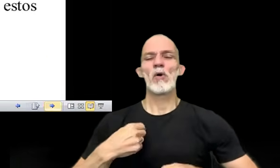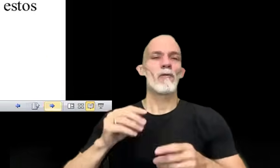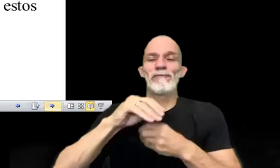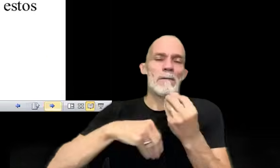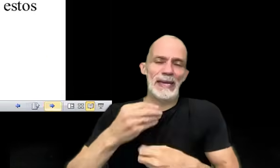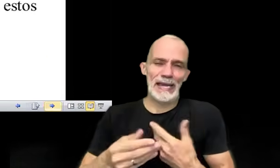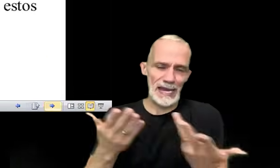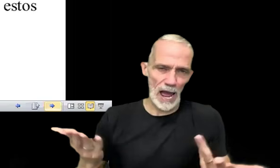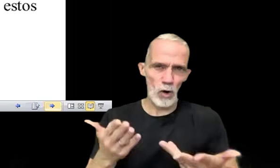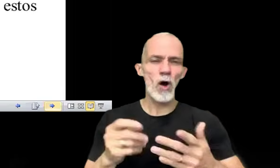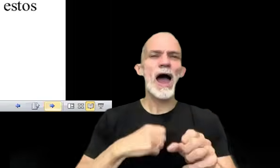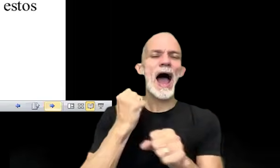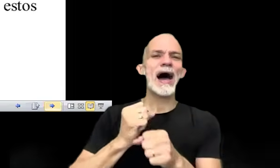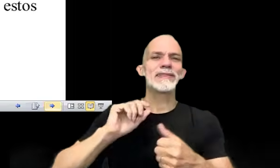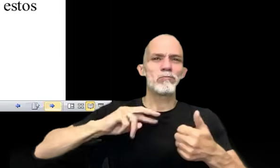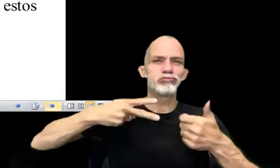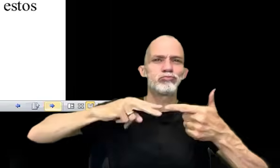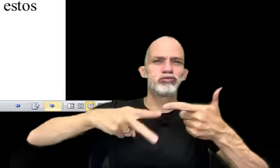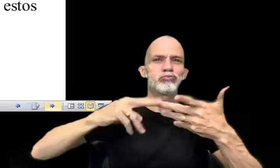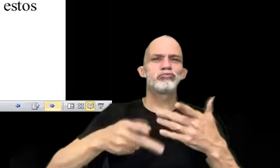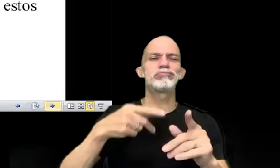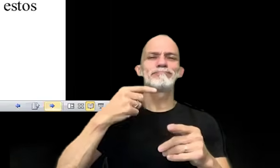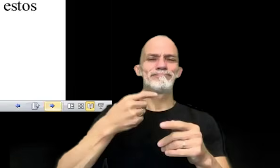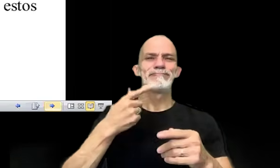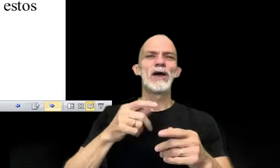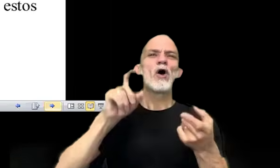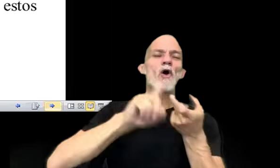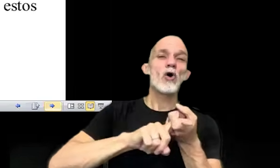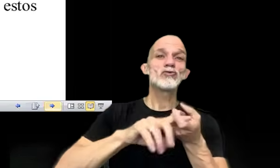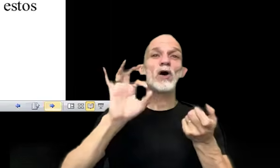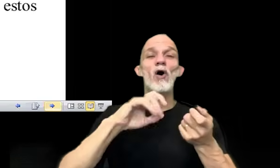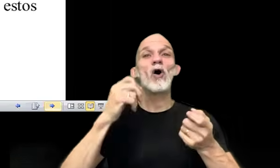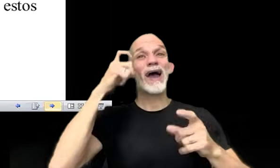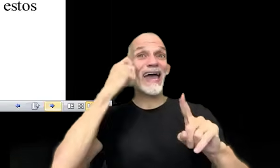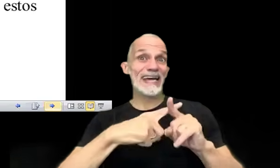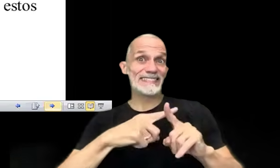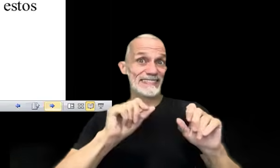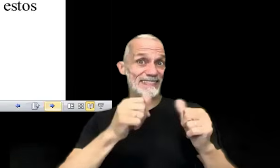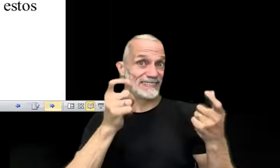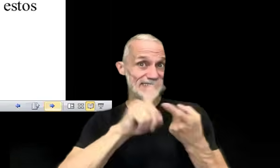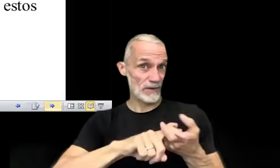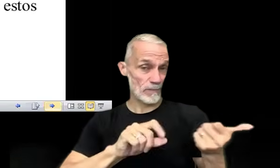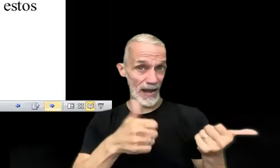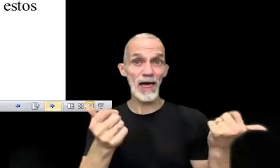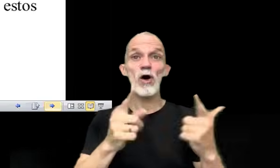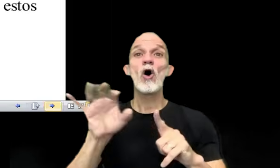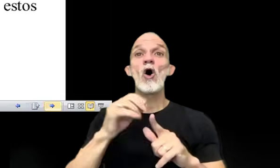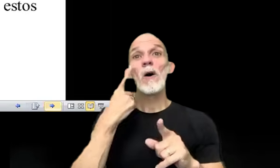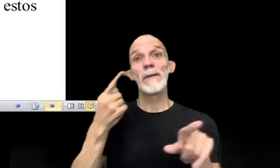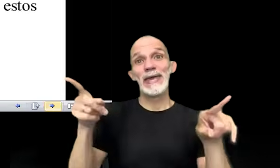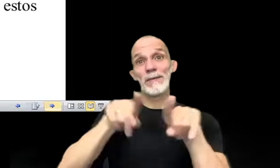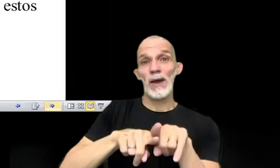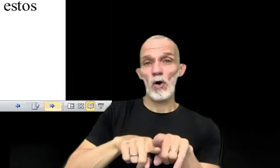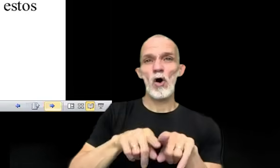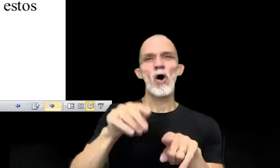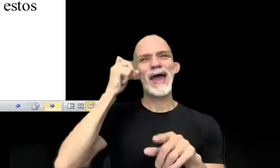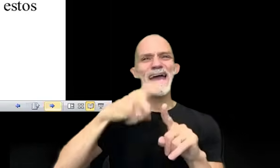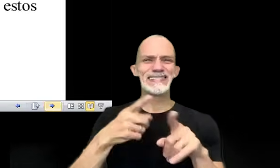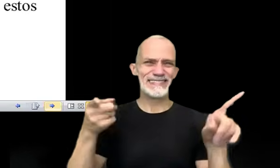un pariente, sí, hasta el cuarto grado de consanguinidad, cónyuge o excónyuge o conviviente